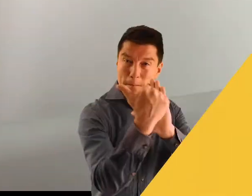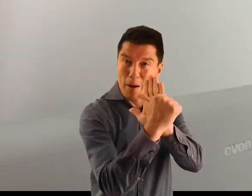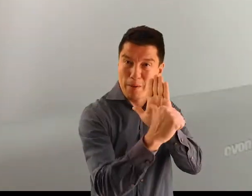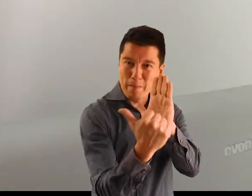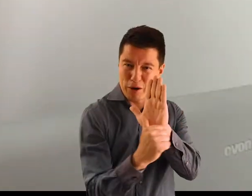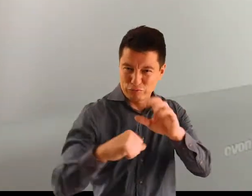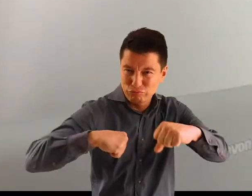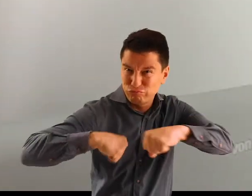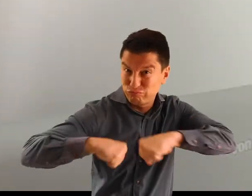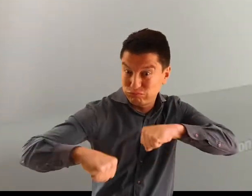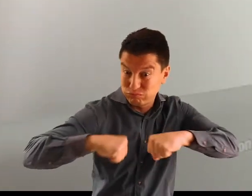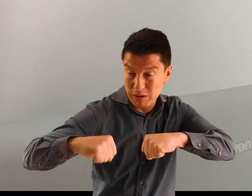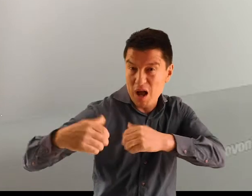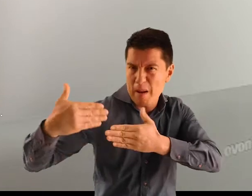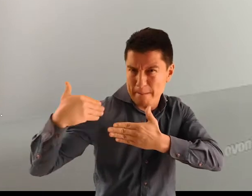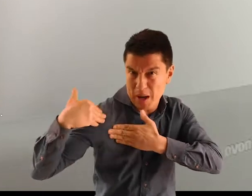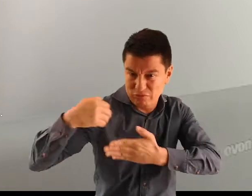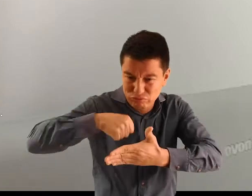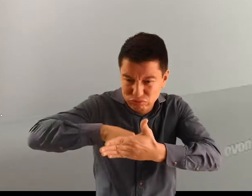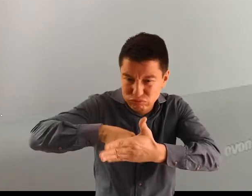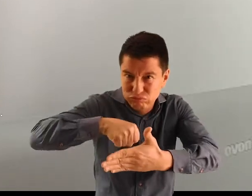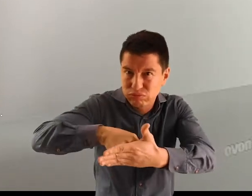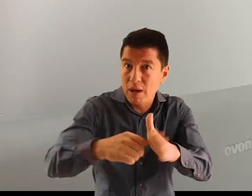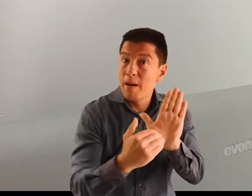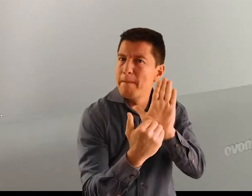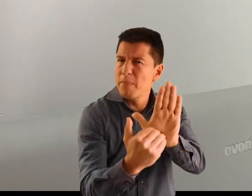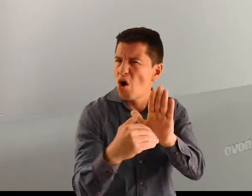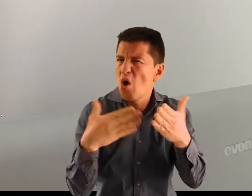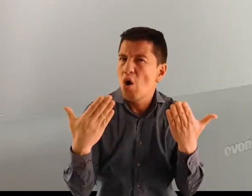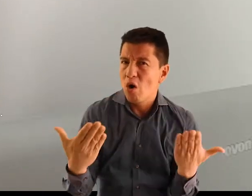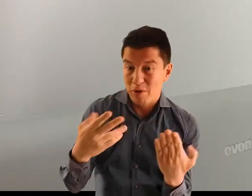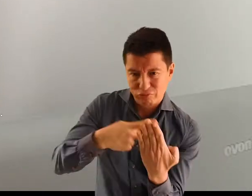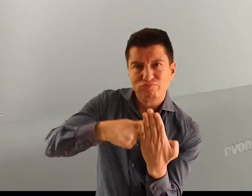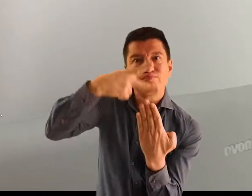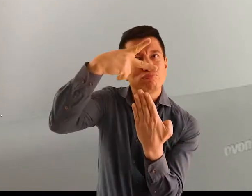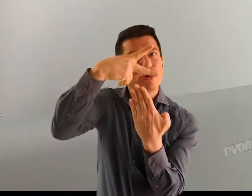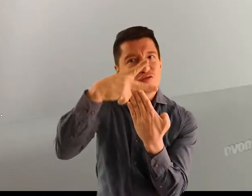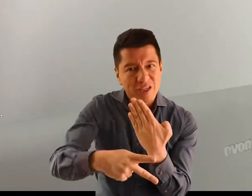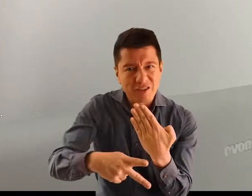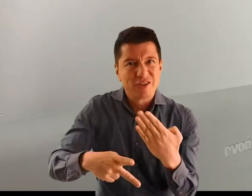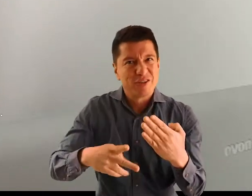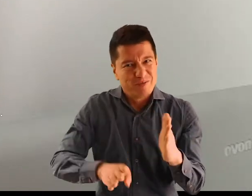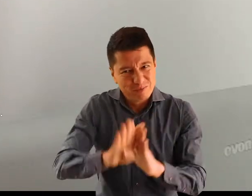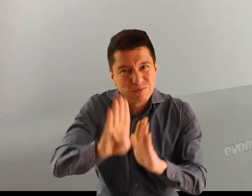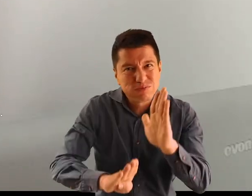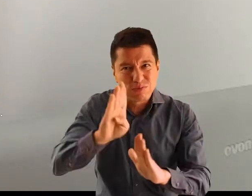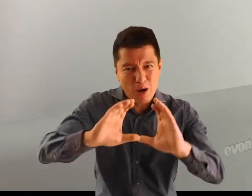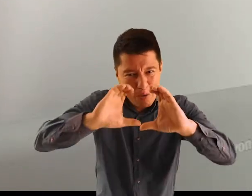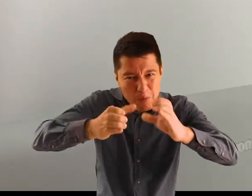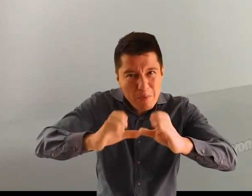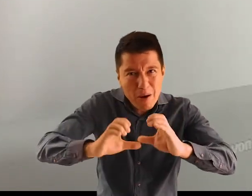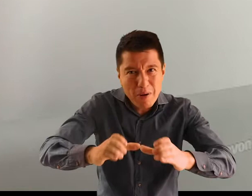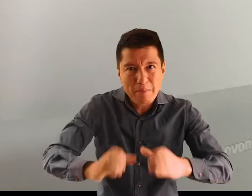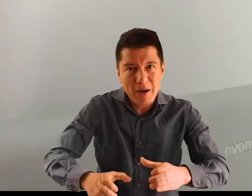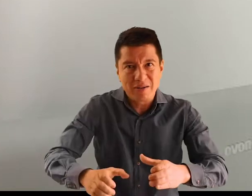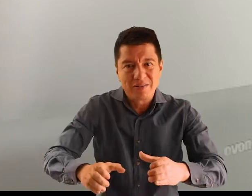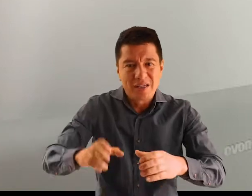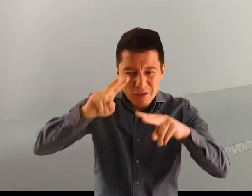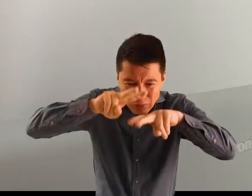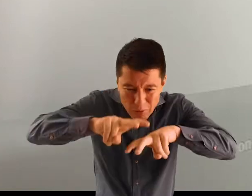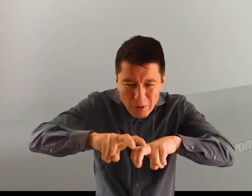La gestión misional del programa se evidencia en los proyectos que se adelanta en el desarrollo de aula, investigación e interacción